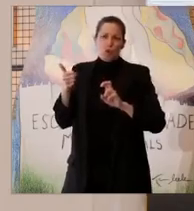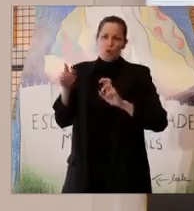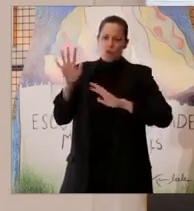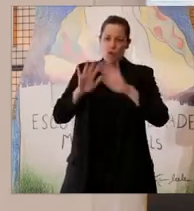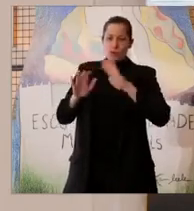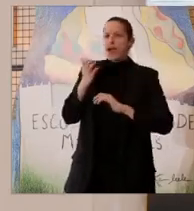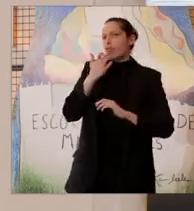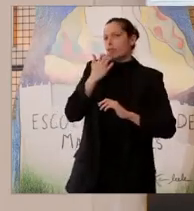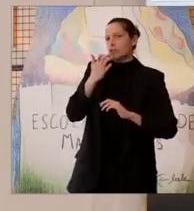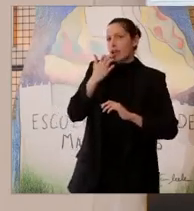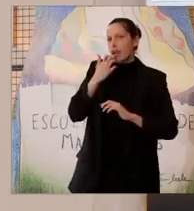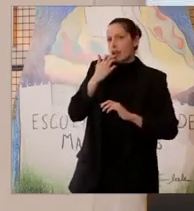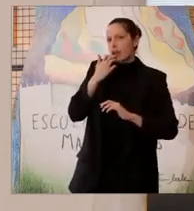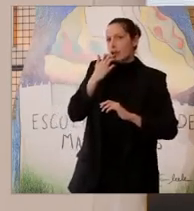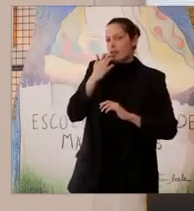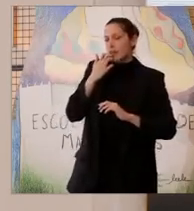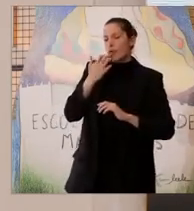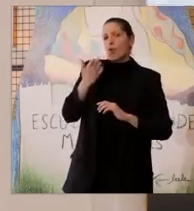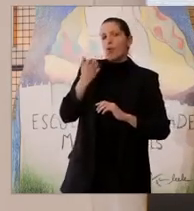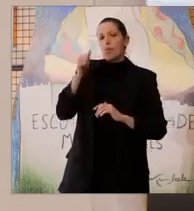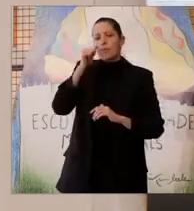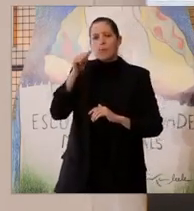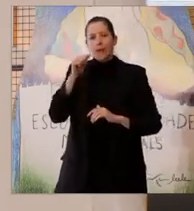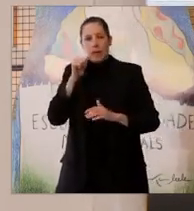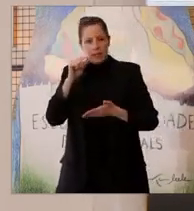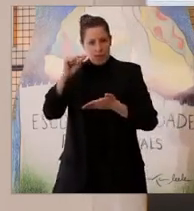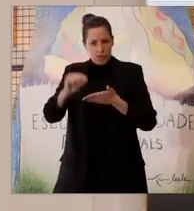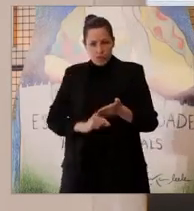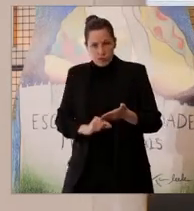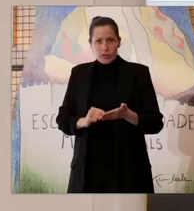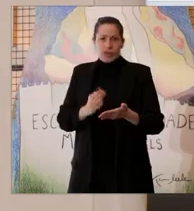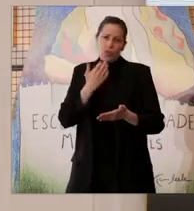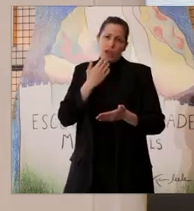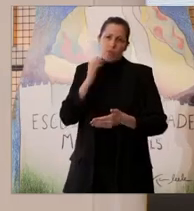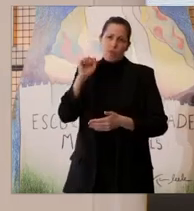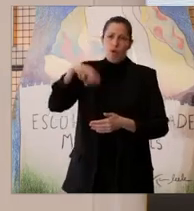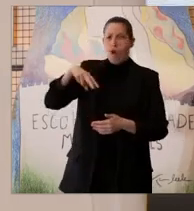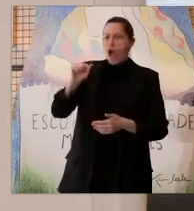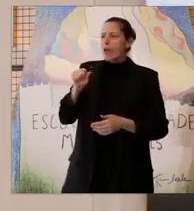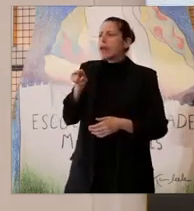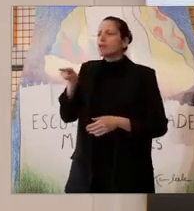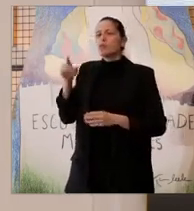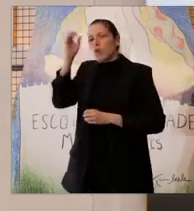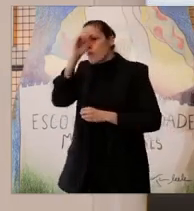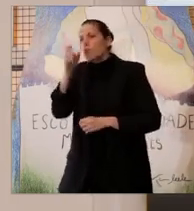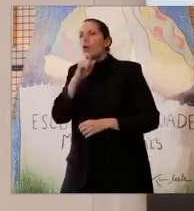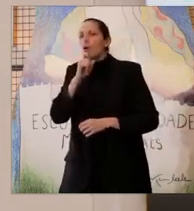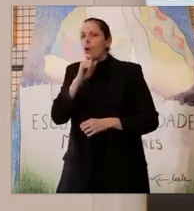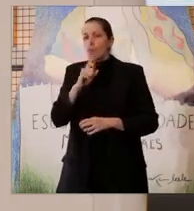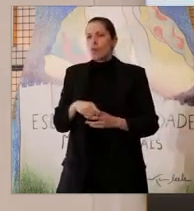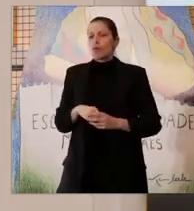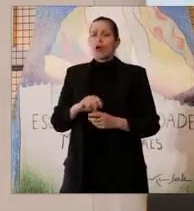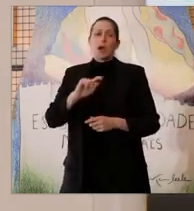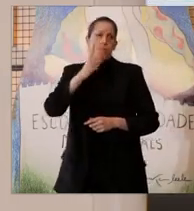Ana Obregón cómo cómo lo gestionáis cuando a veces se blanquean ciertos temas en los medios denunciando el blanqueamiento en primer lugar